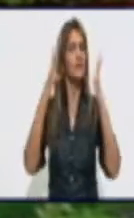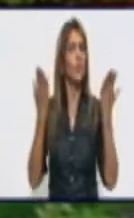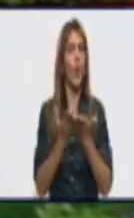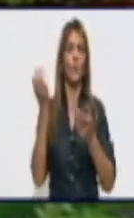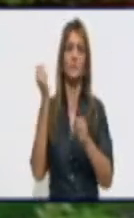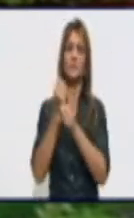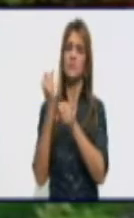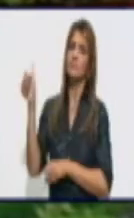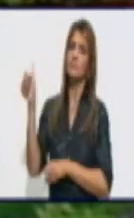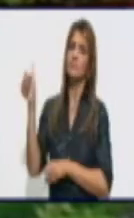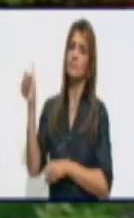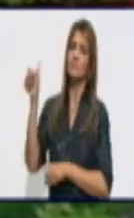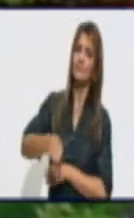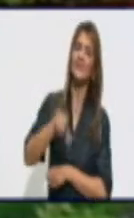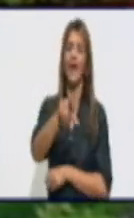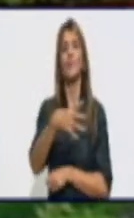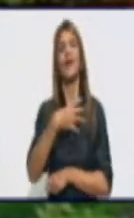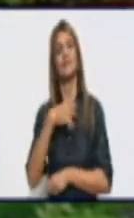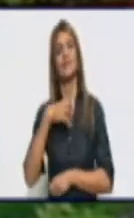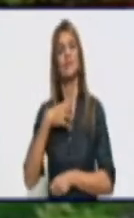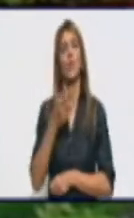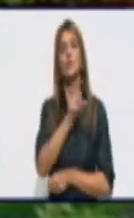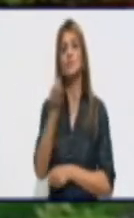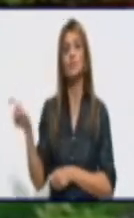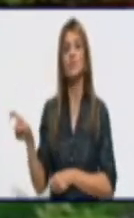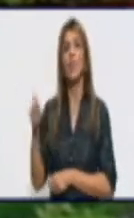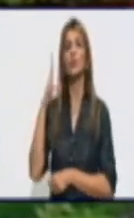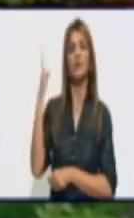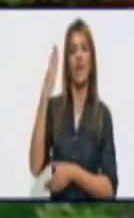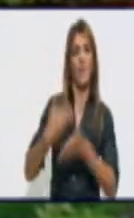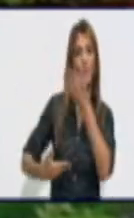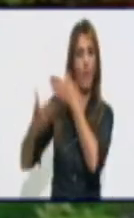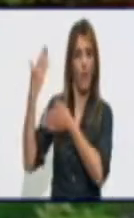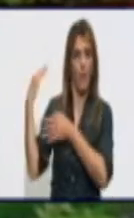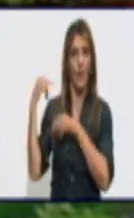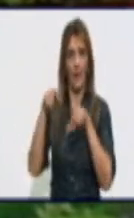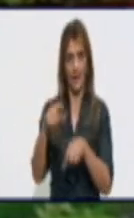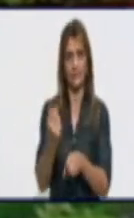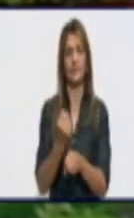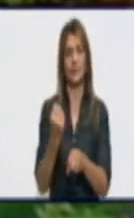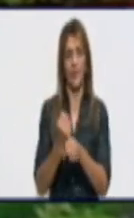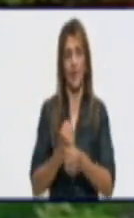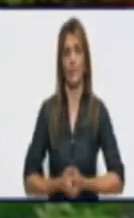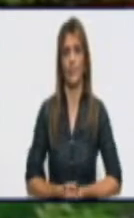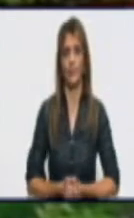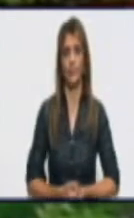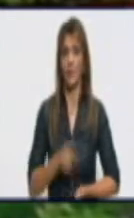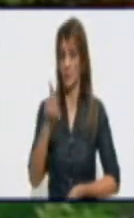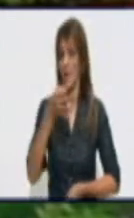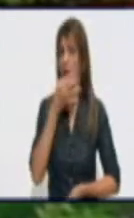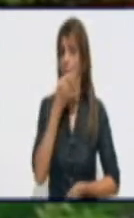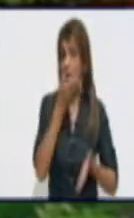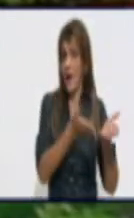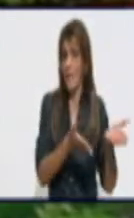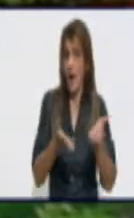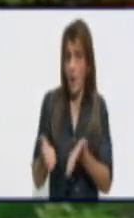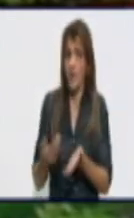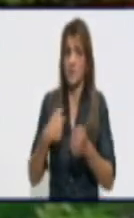había venido teniendo el sector en los últimos tiempos. Por lo que usted nos acaba de explicar, yo como productor